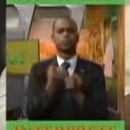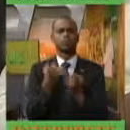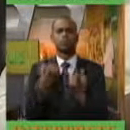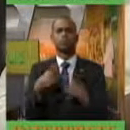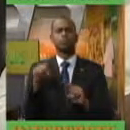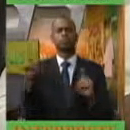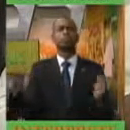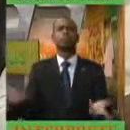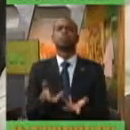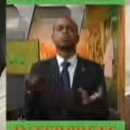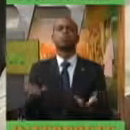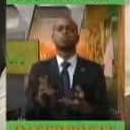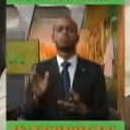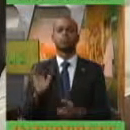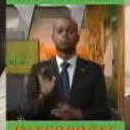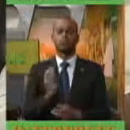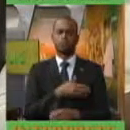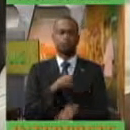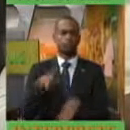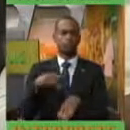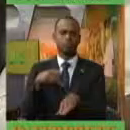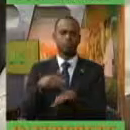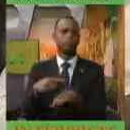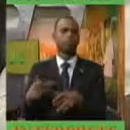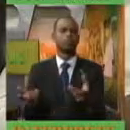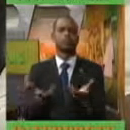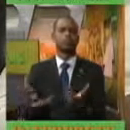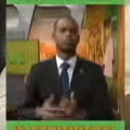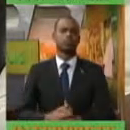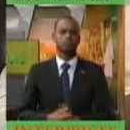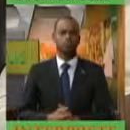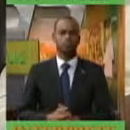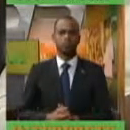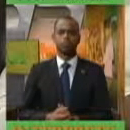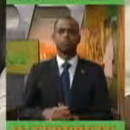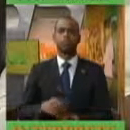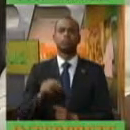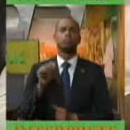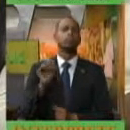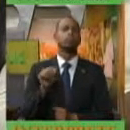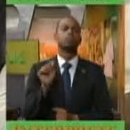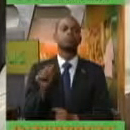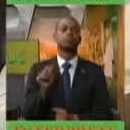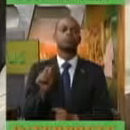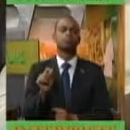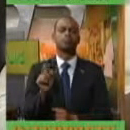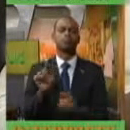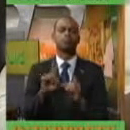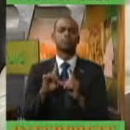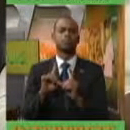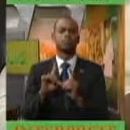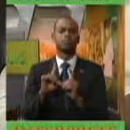logro en nuestra provincia ha sido el departamento de